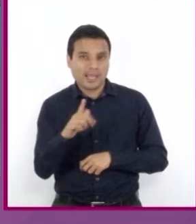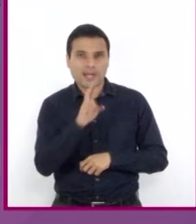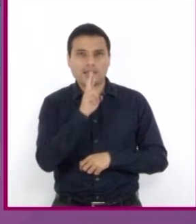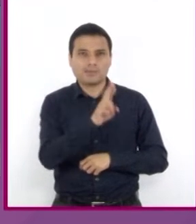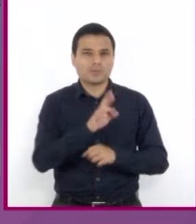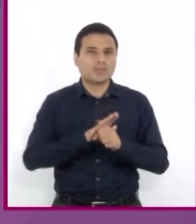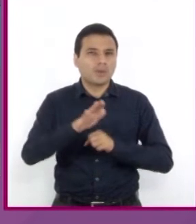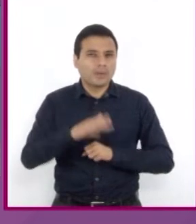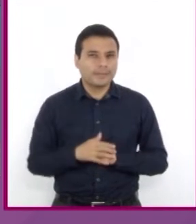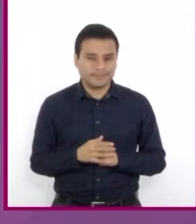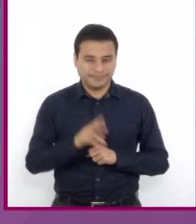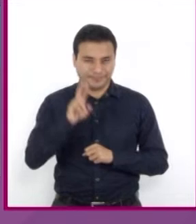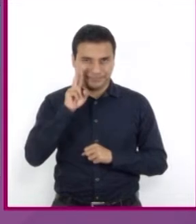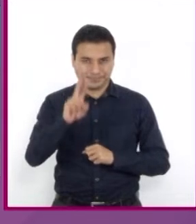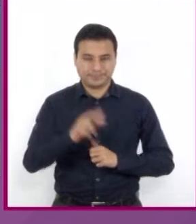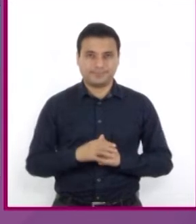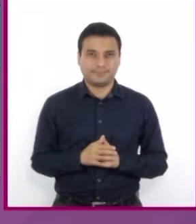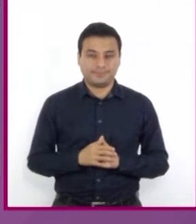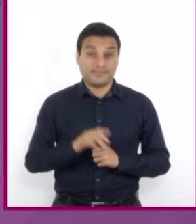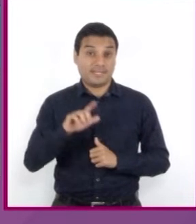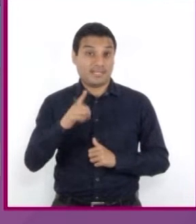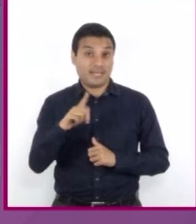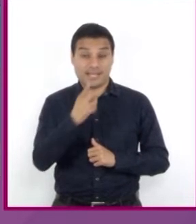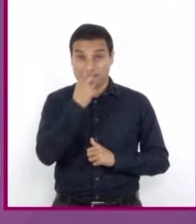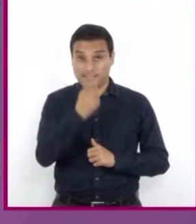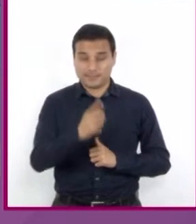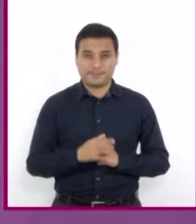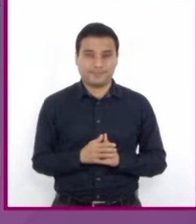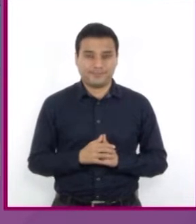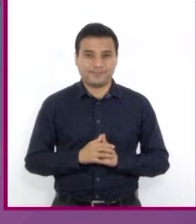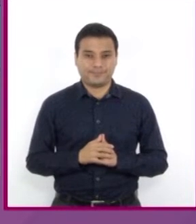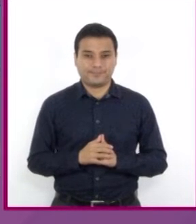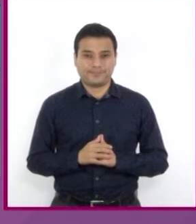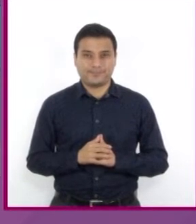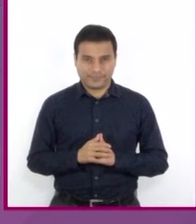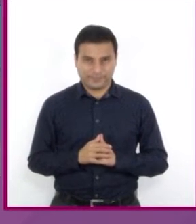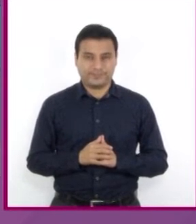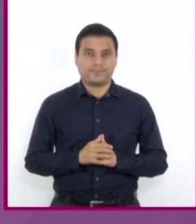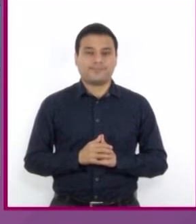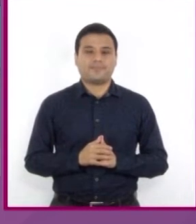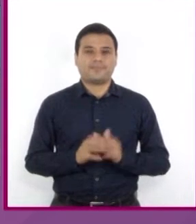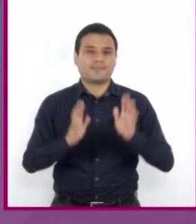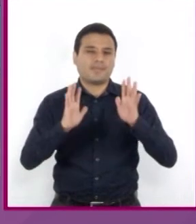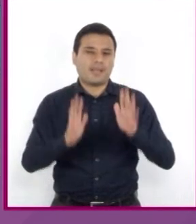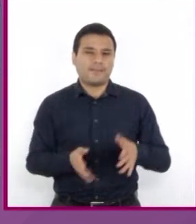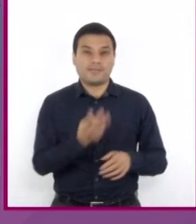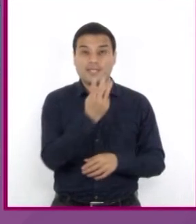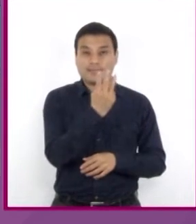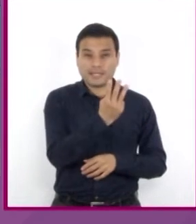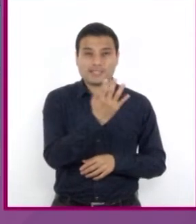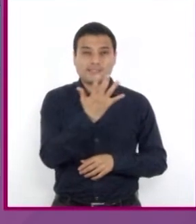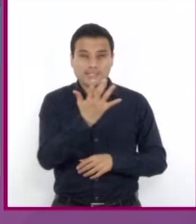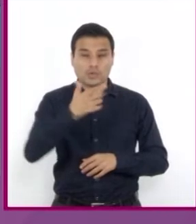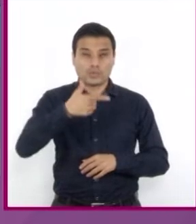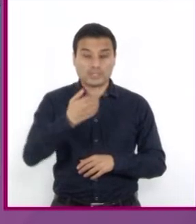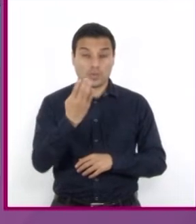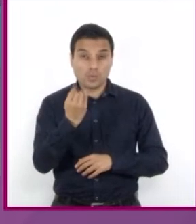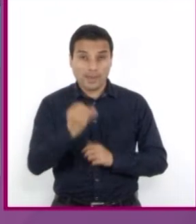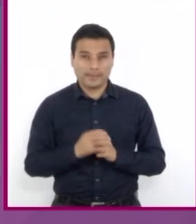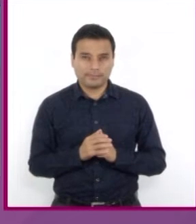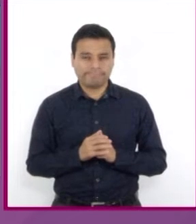Raquel. Lía nos dice, dada la sucesión A, 3, 5, 7,